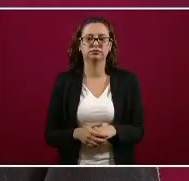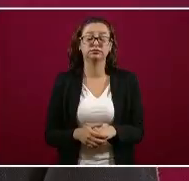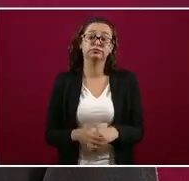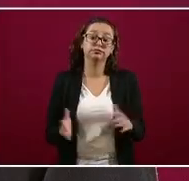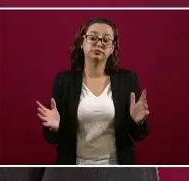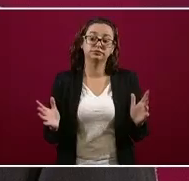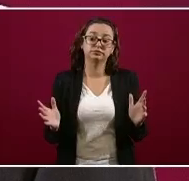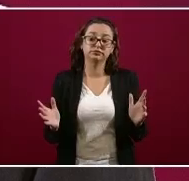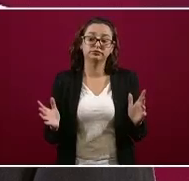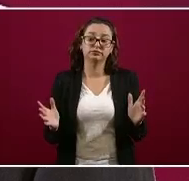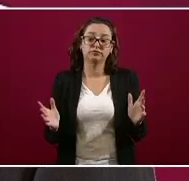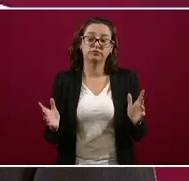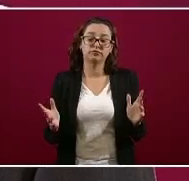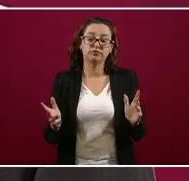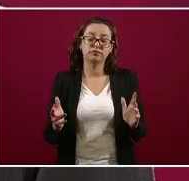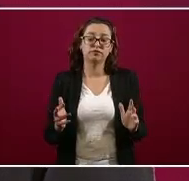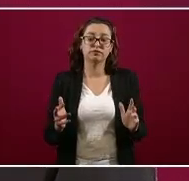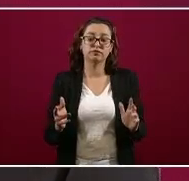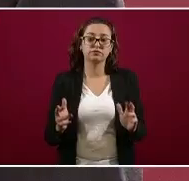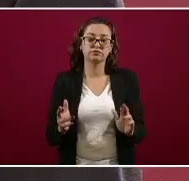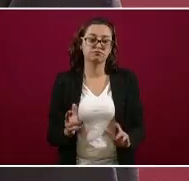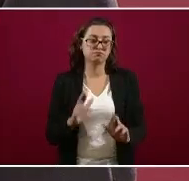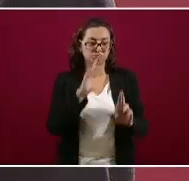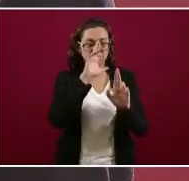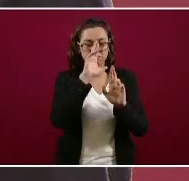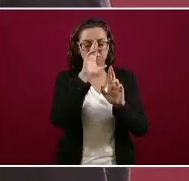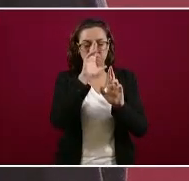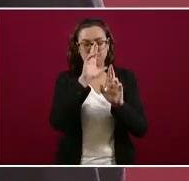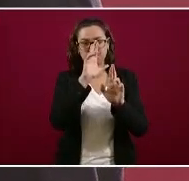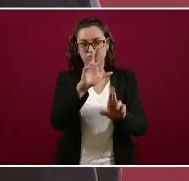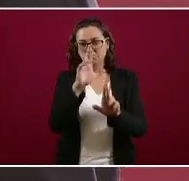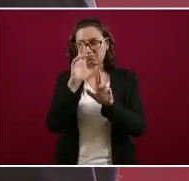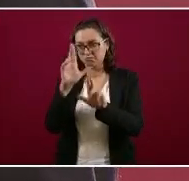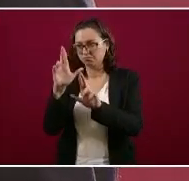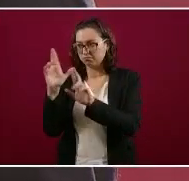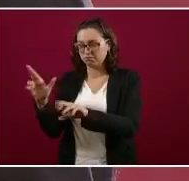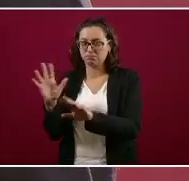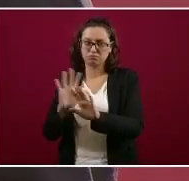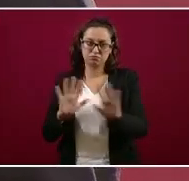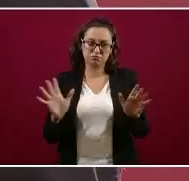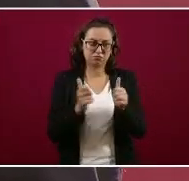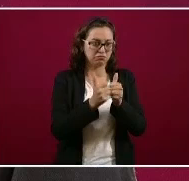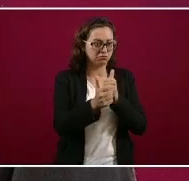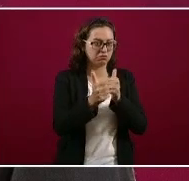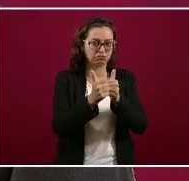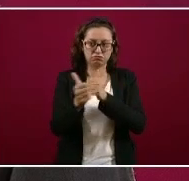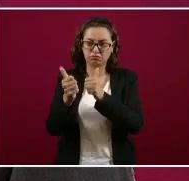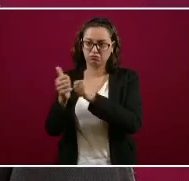pero respetamos lo que hagan porque son autónomos